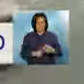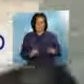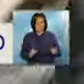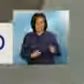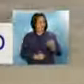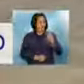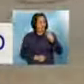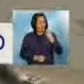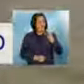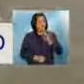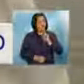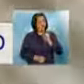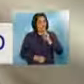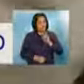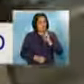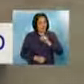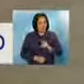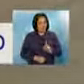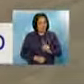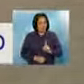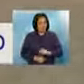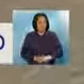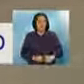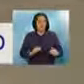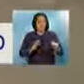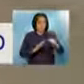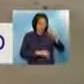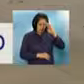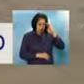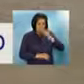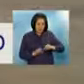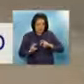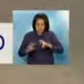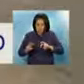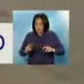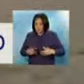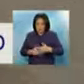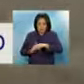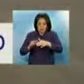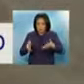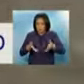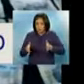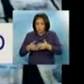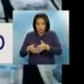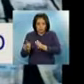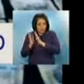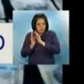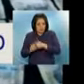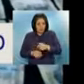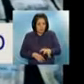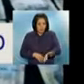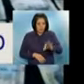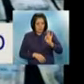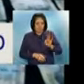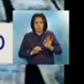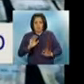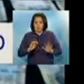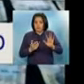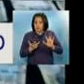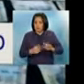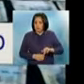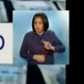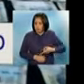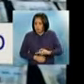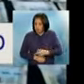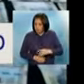era falso. Los agentes de la Divincri Independencia revisaron su habitación y allí encontraron 18.400 soles